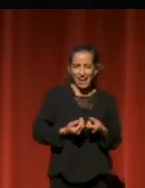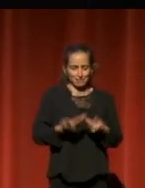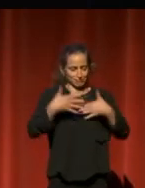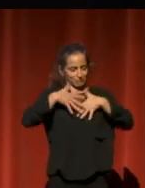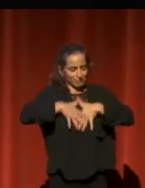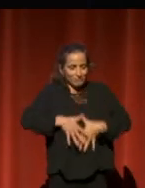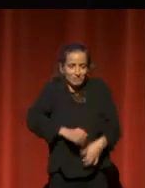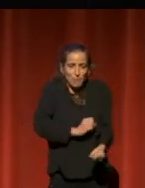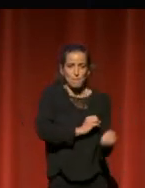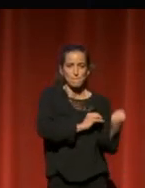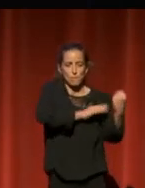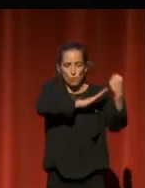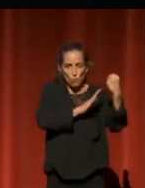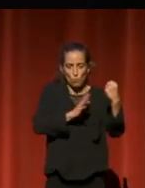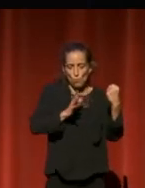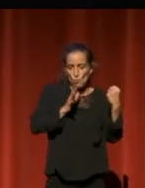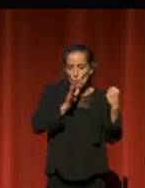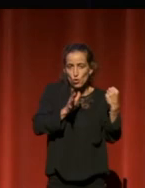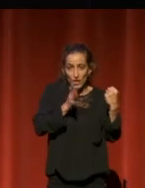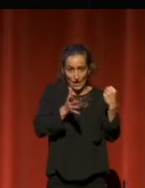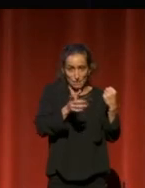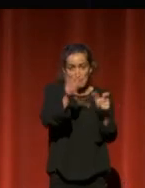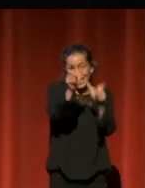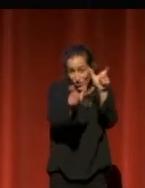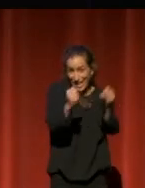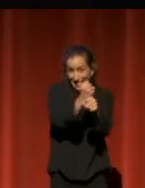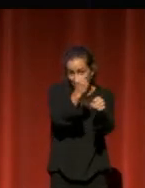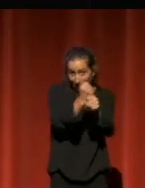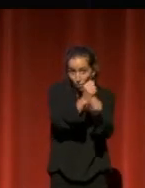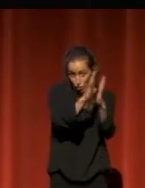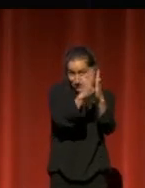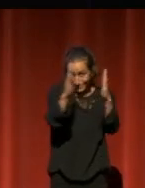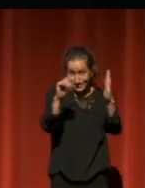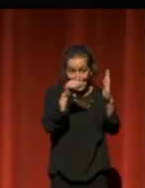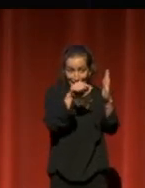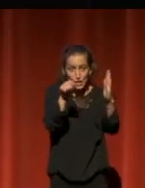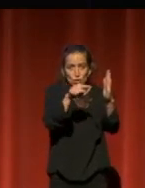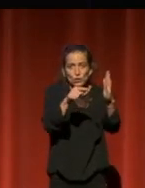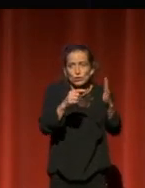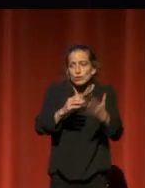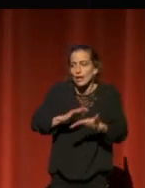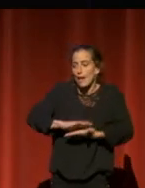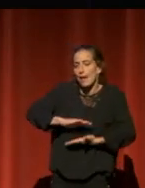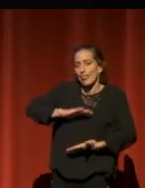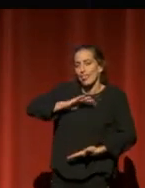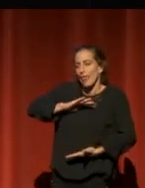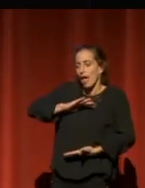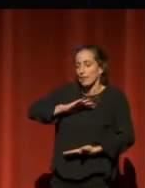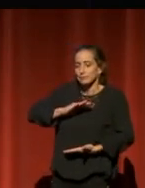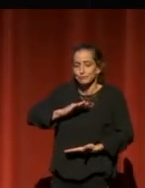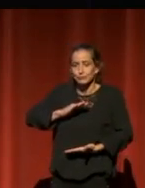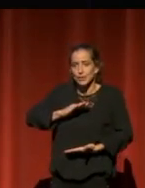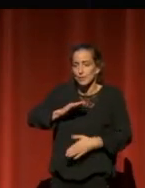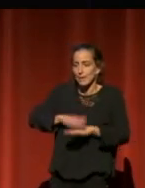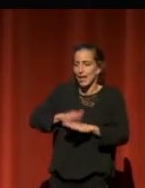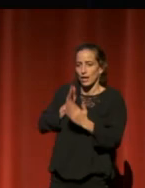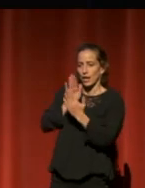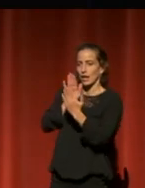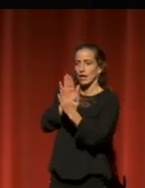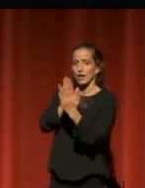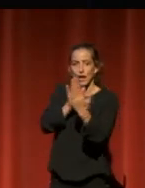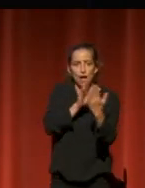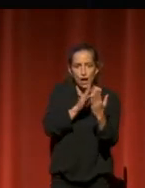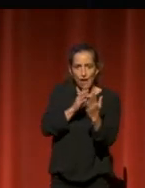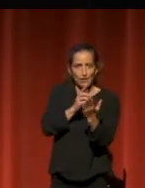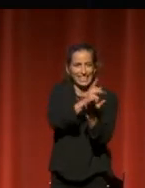biblioteca, porque la bibliotecaria y el bibliotecario no van a ser capaces nunca de... afrontar tantos retos